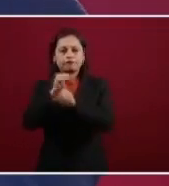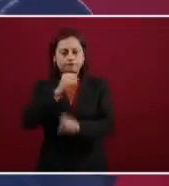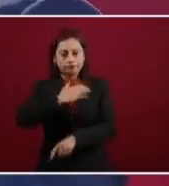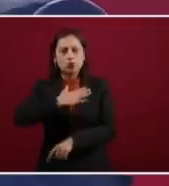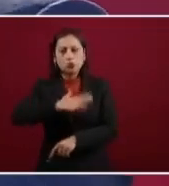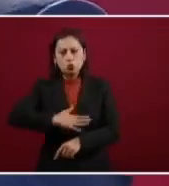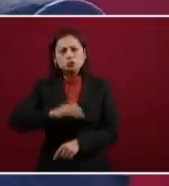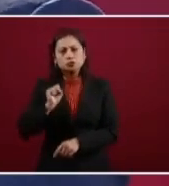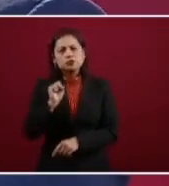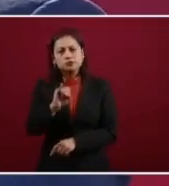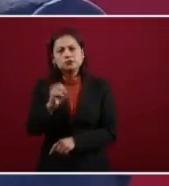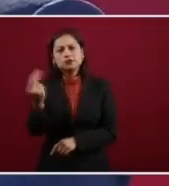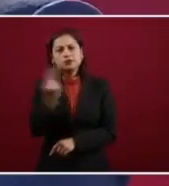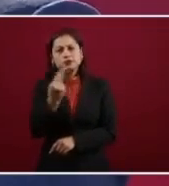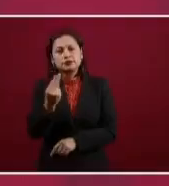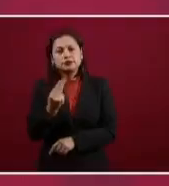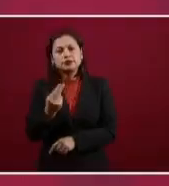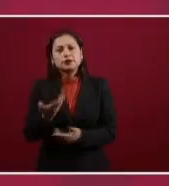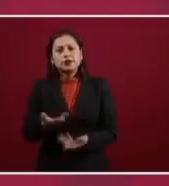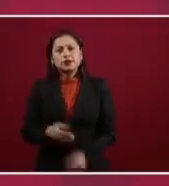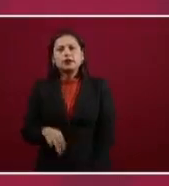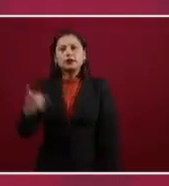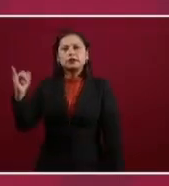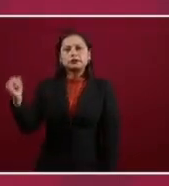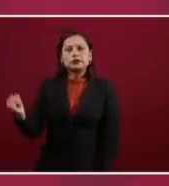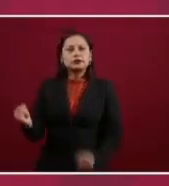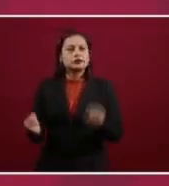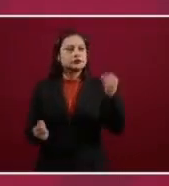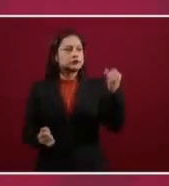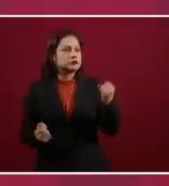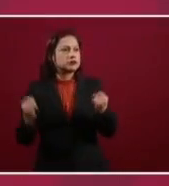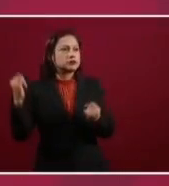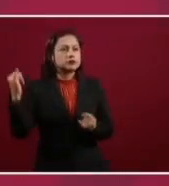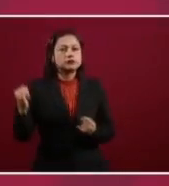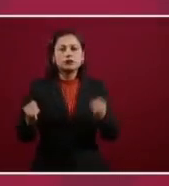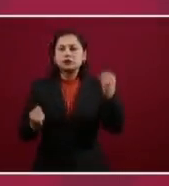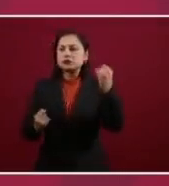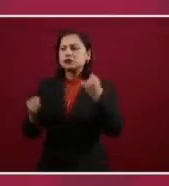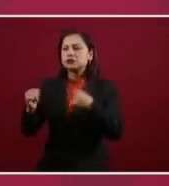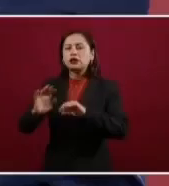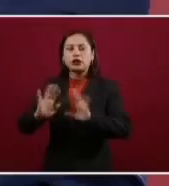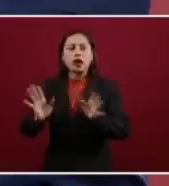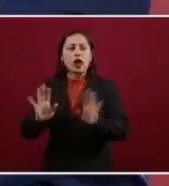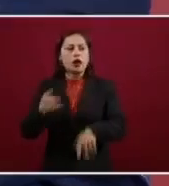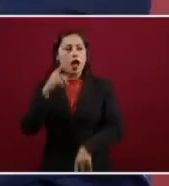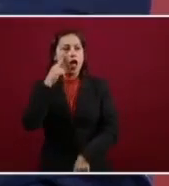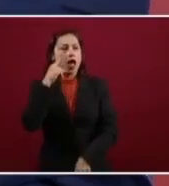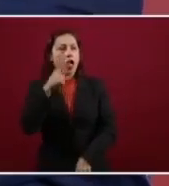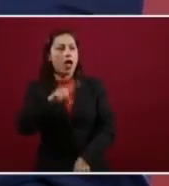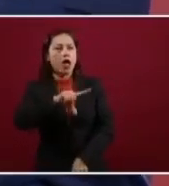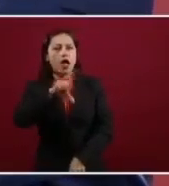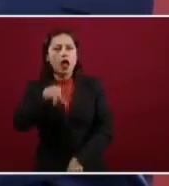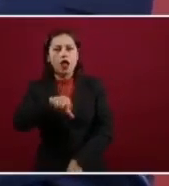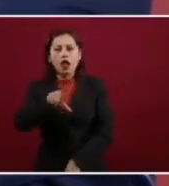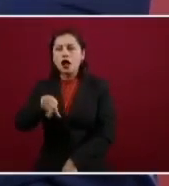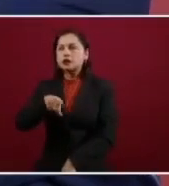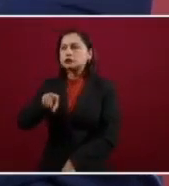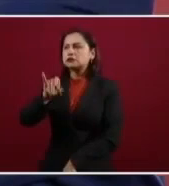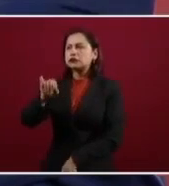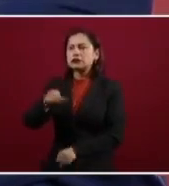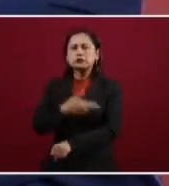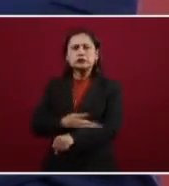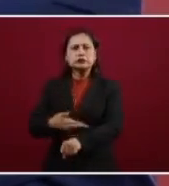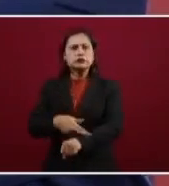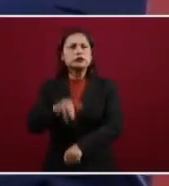no es si lo que usted diga si como no si ya lo estamos viendo si se están haciendo los trámites